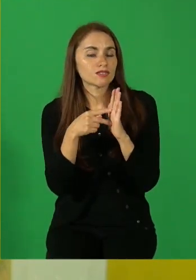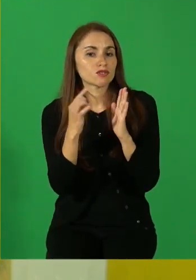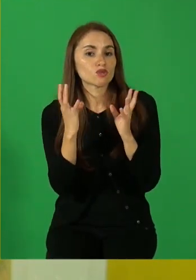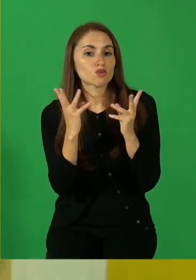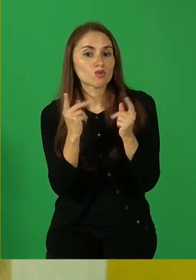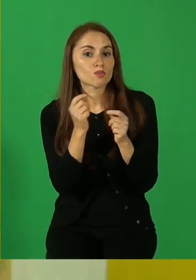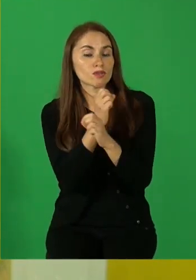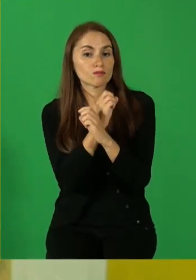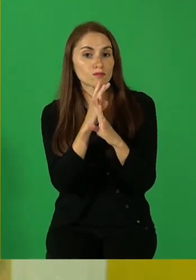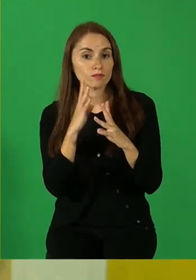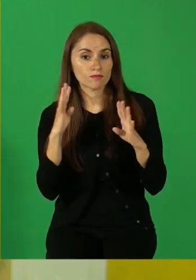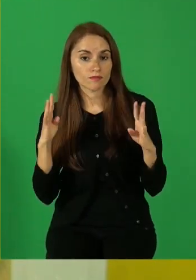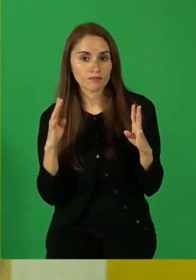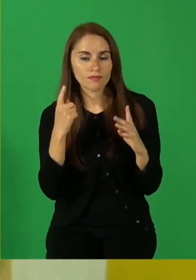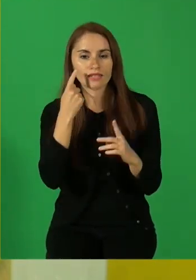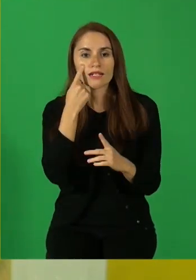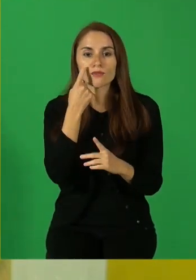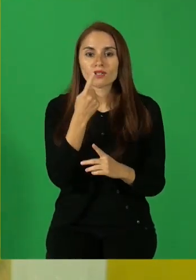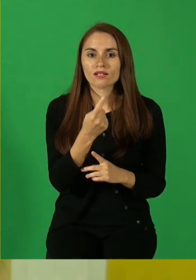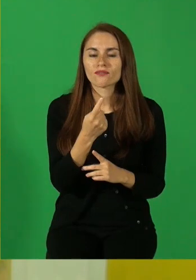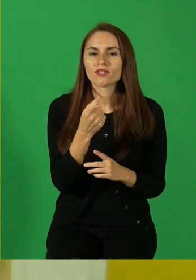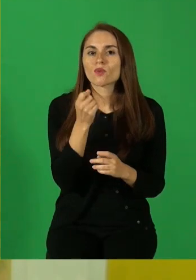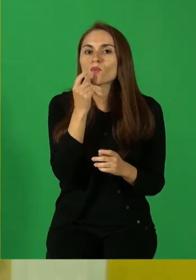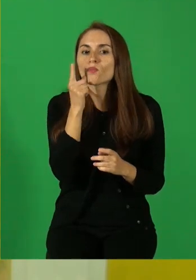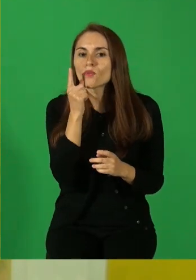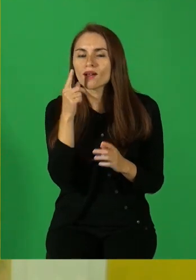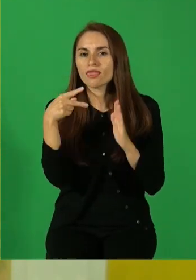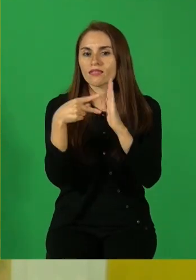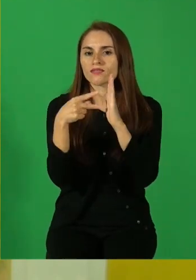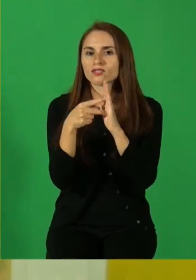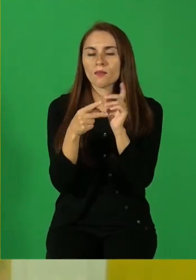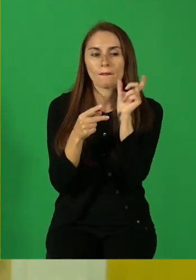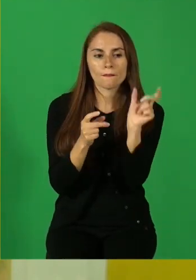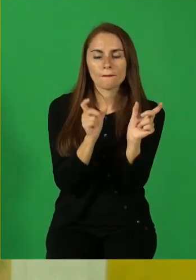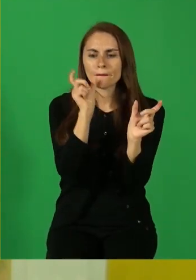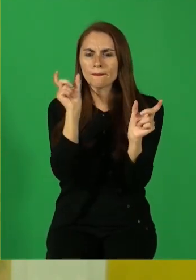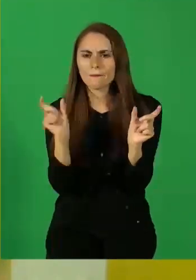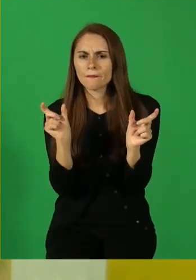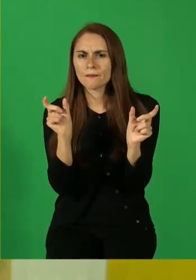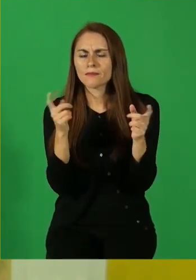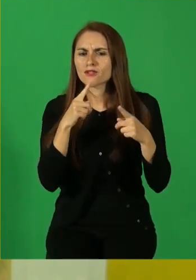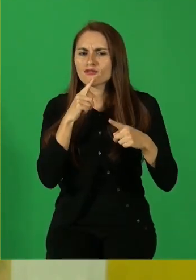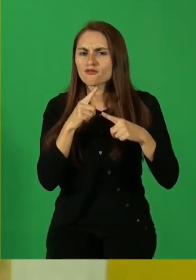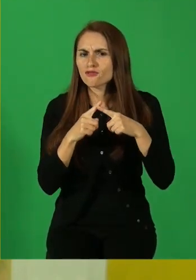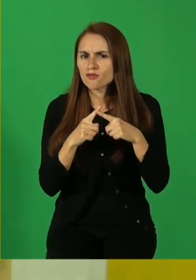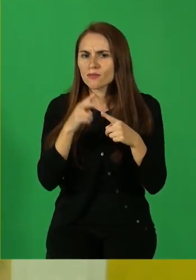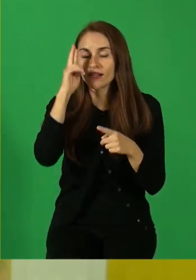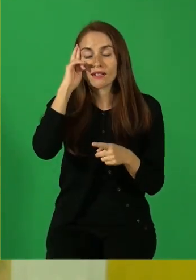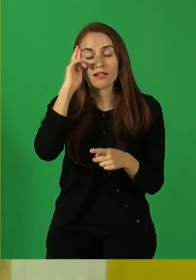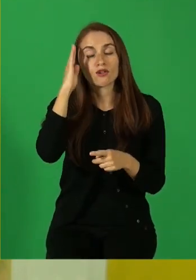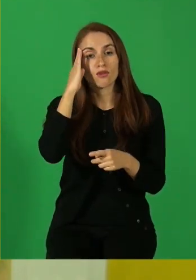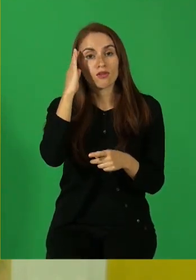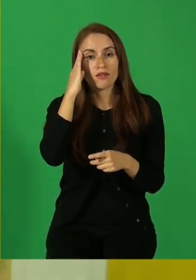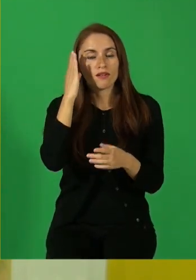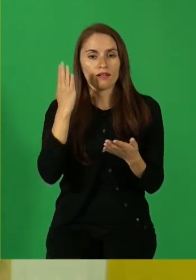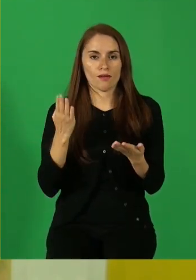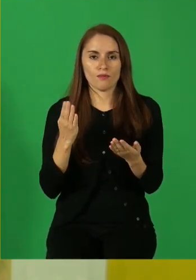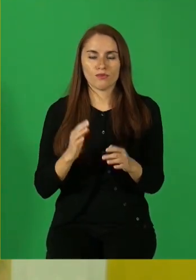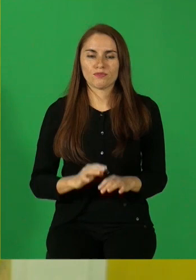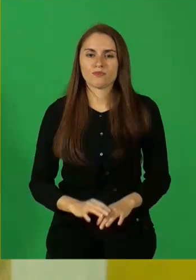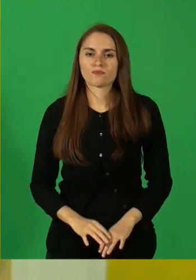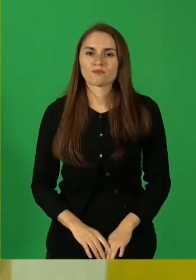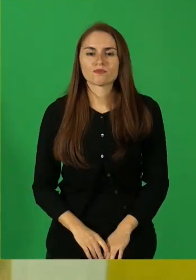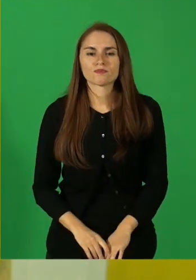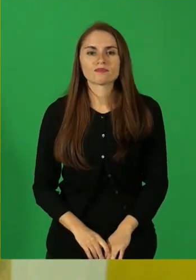enteros, tenemos que recordar las partes de una división. Sin ellas sería imposible entenderlo de manera fácil como hoy te quiero